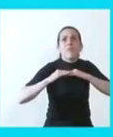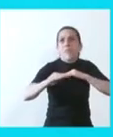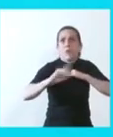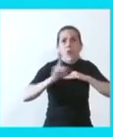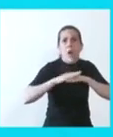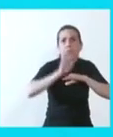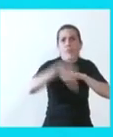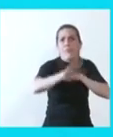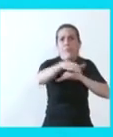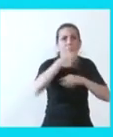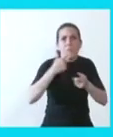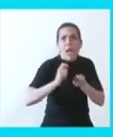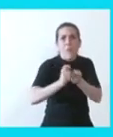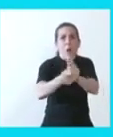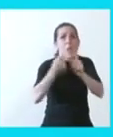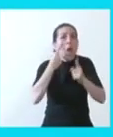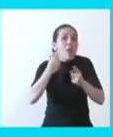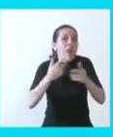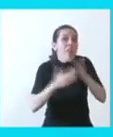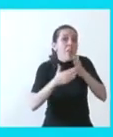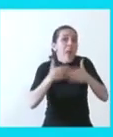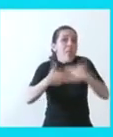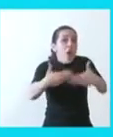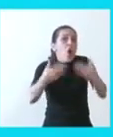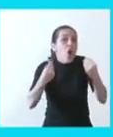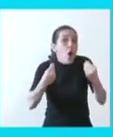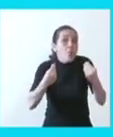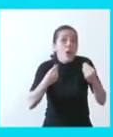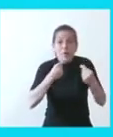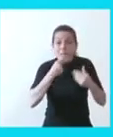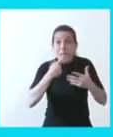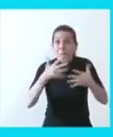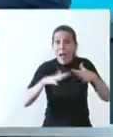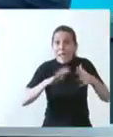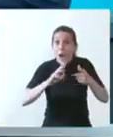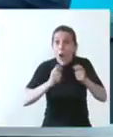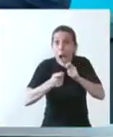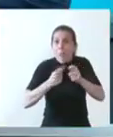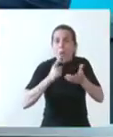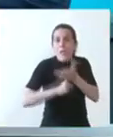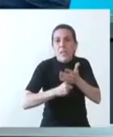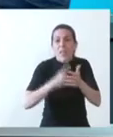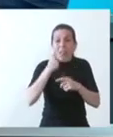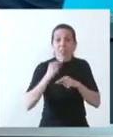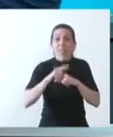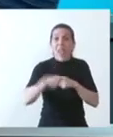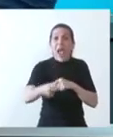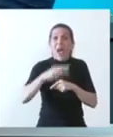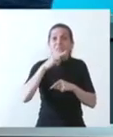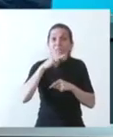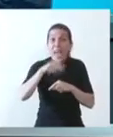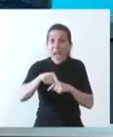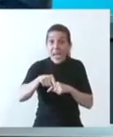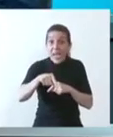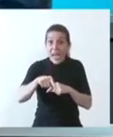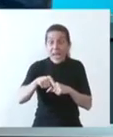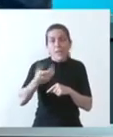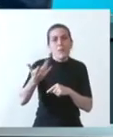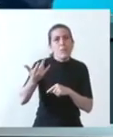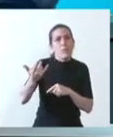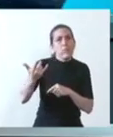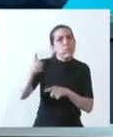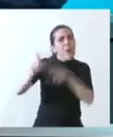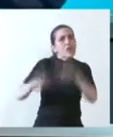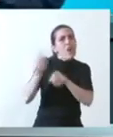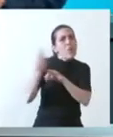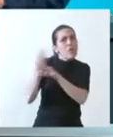muy dinámico, hay que ver cómo evoluciona y hay que actuar en consecuencia. El día viernes nos dijeron los